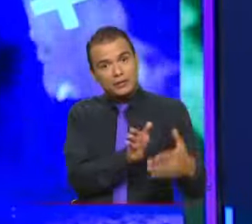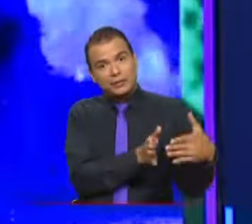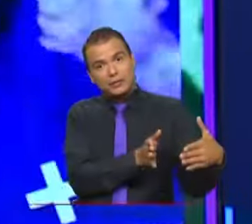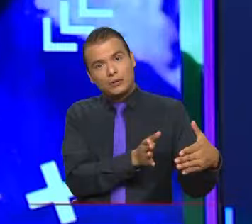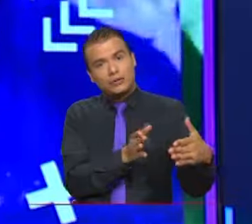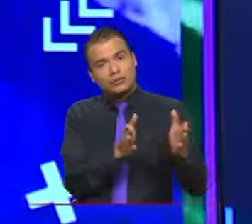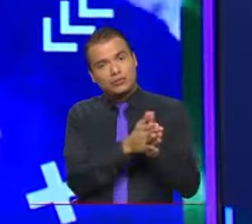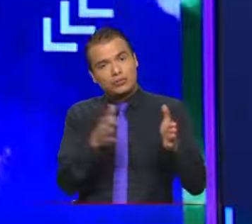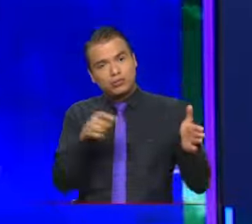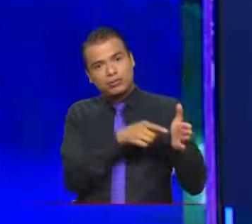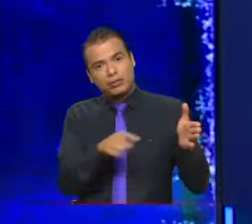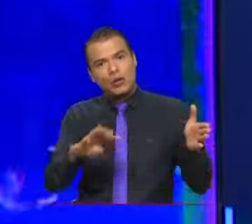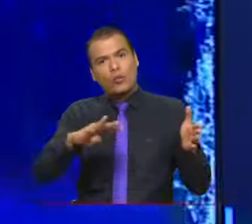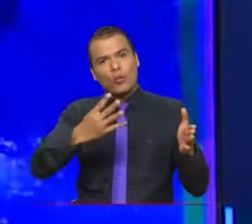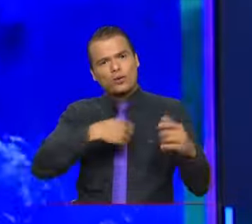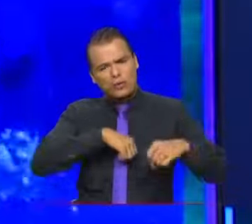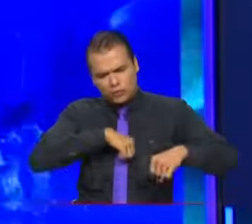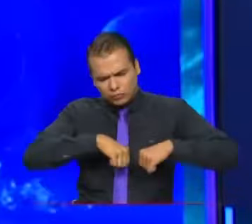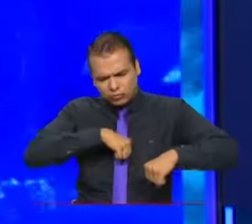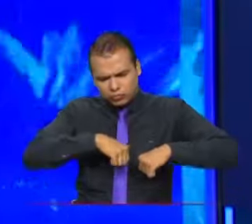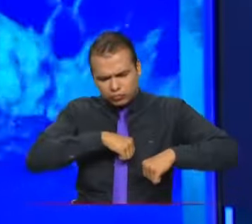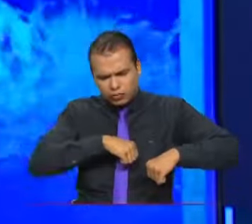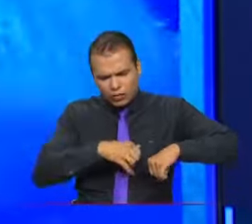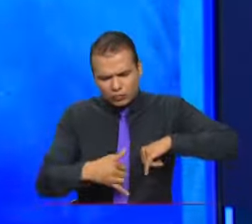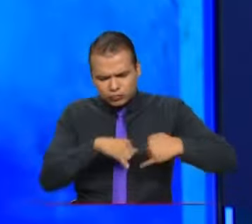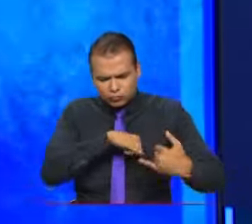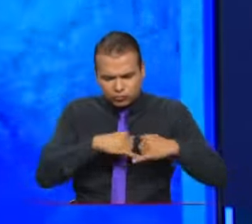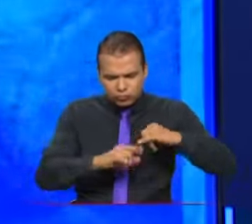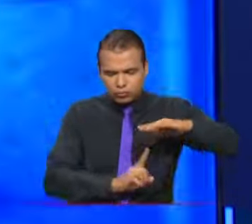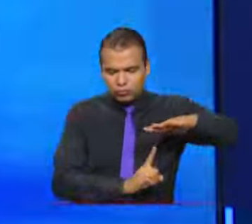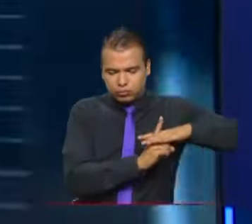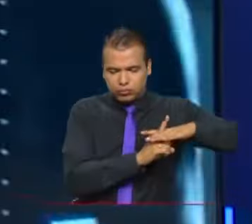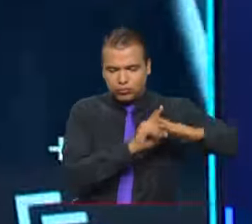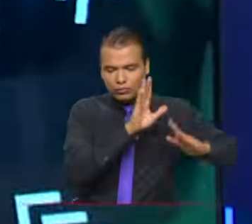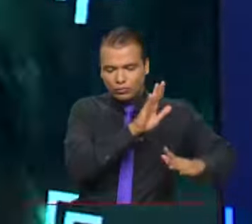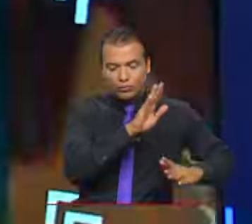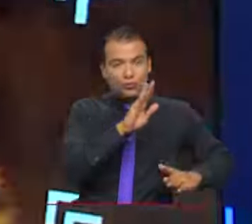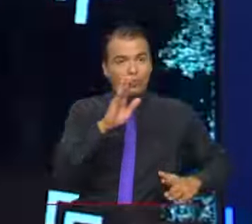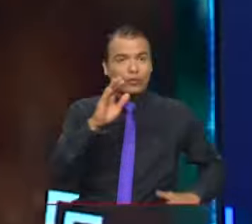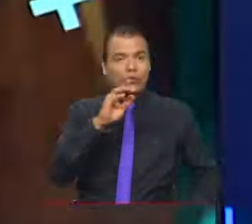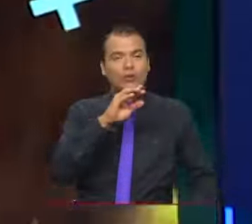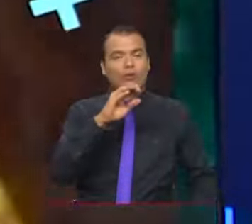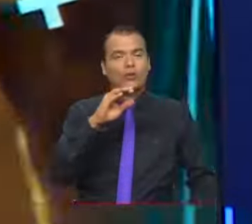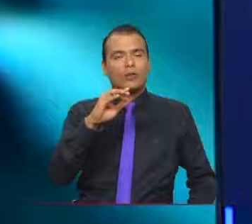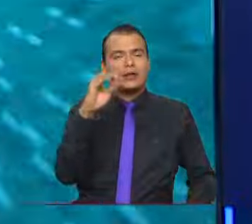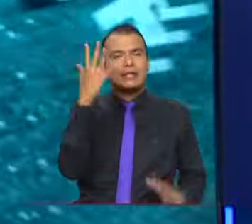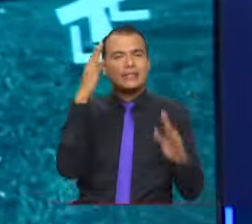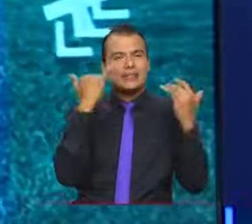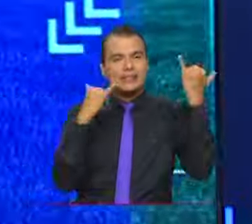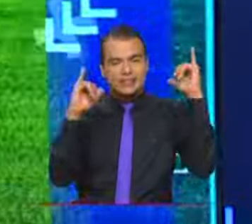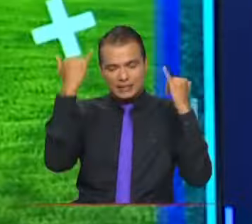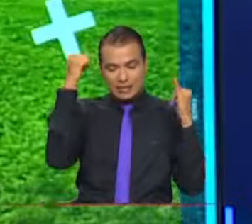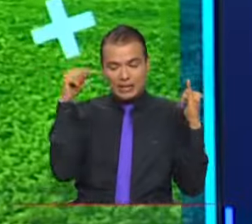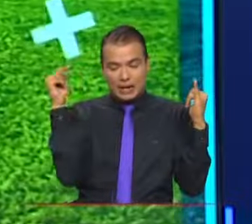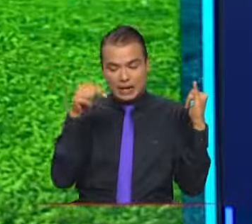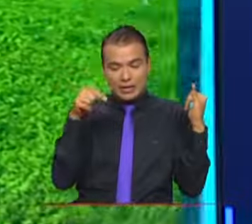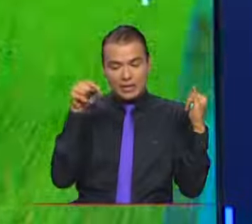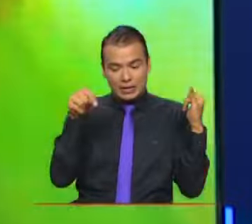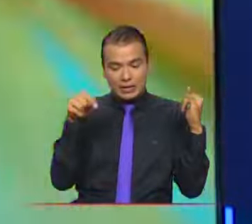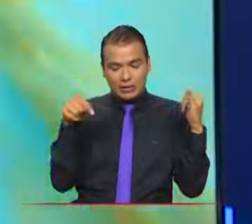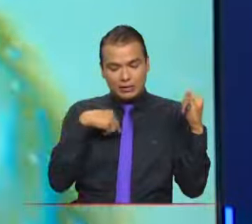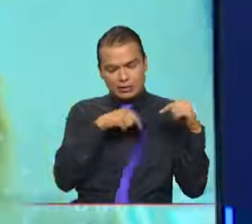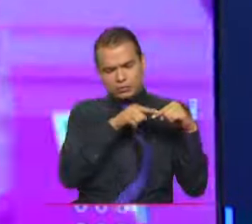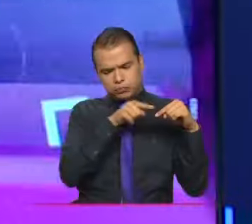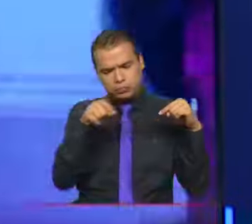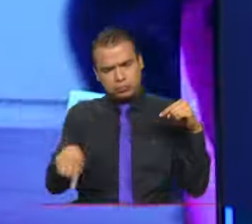cuarta etapa que partió de Aguachica, Cesar. Así habló con Telepacífico Noticias de esa victoria hace 4 décadas. Y